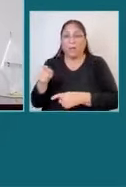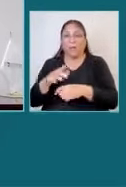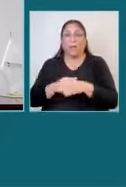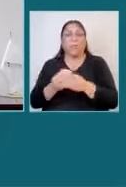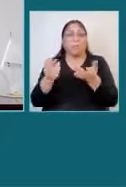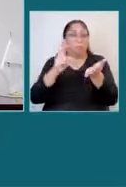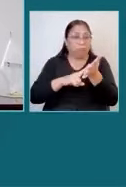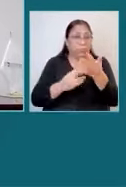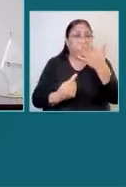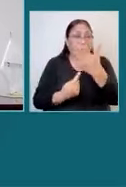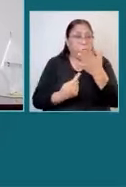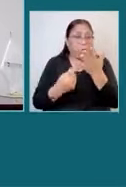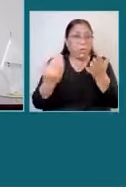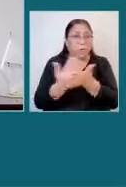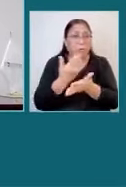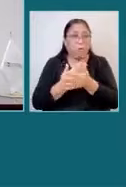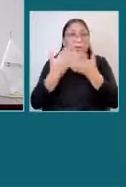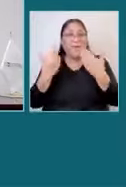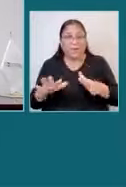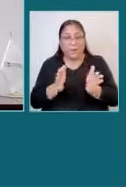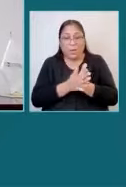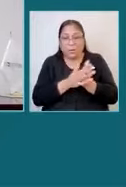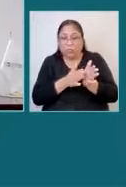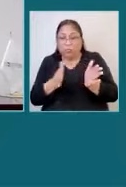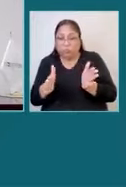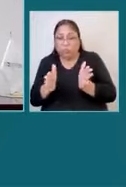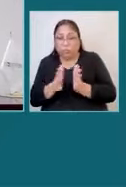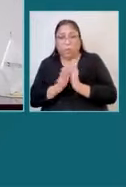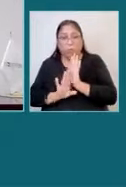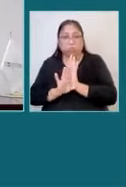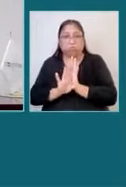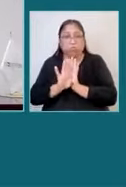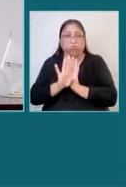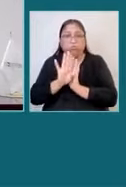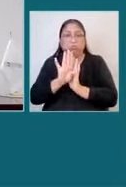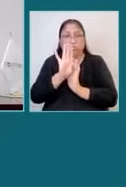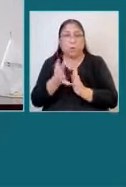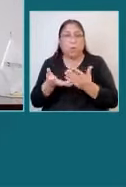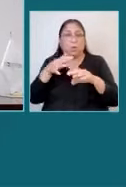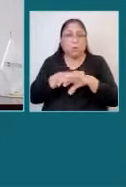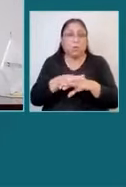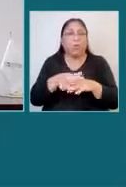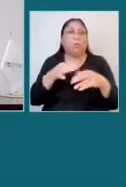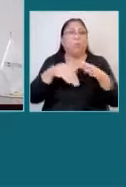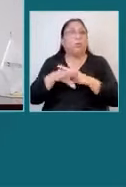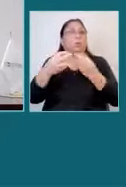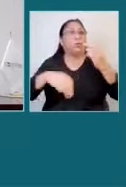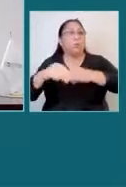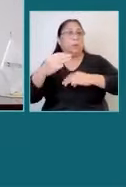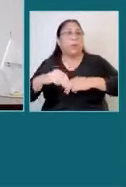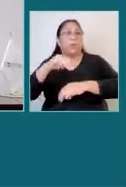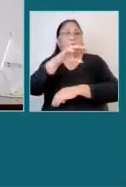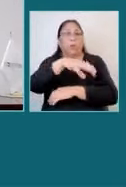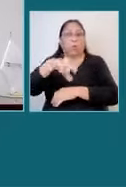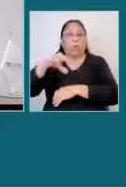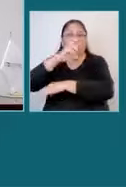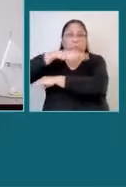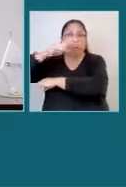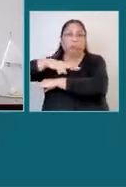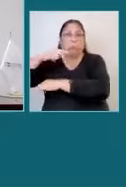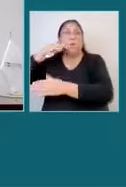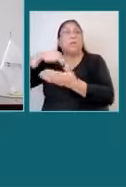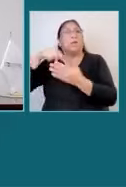startups que ya se encuentren en una etapa de crecimiento y consolidación en el mercado, tanto local como regional, y que estén